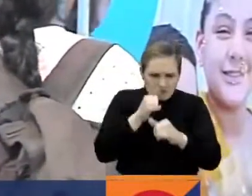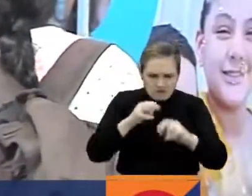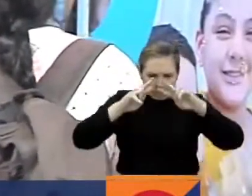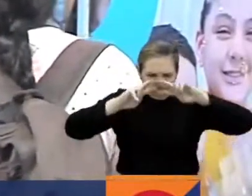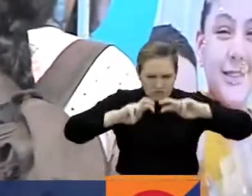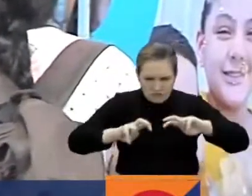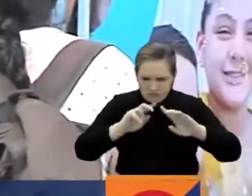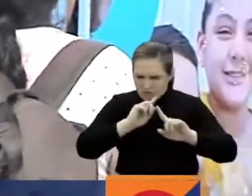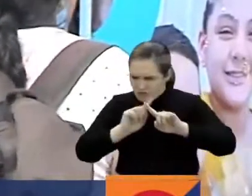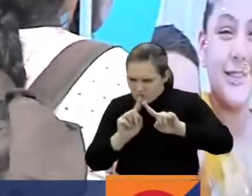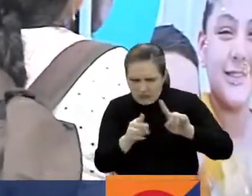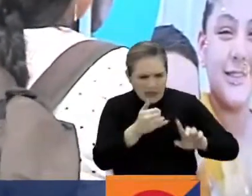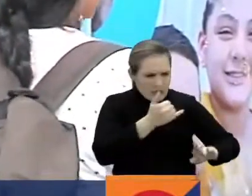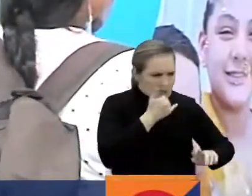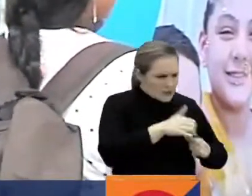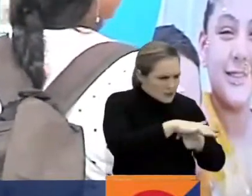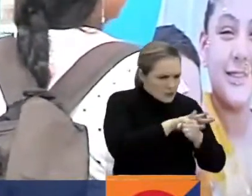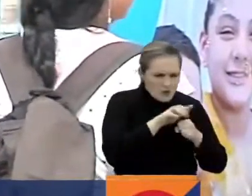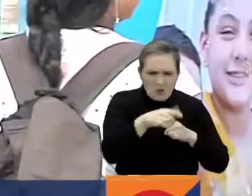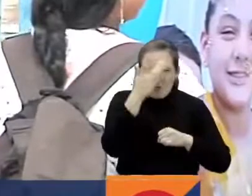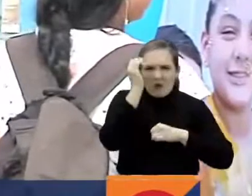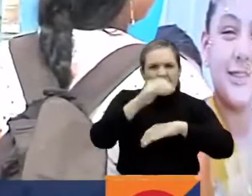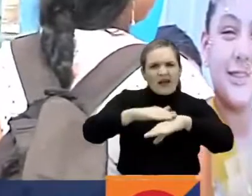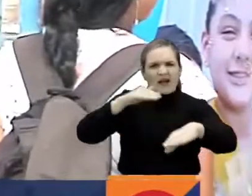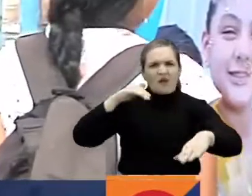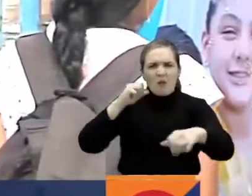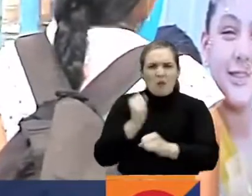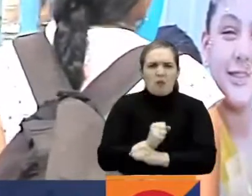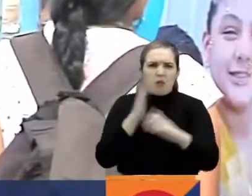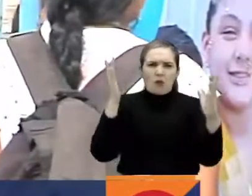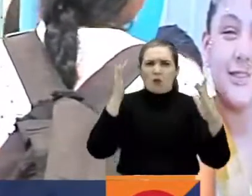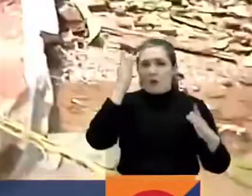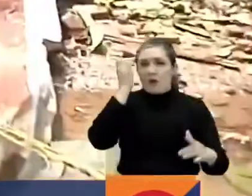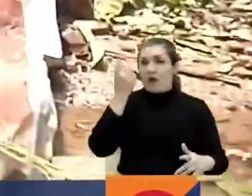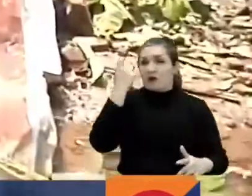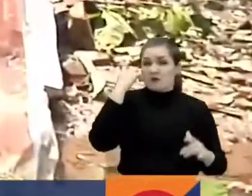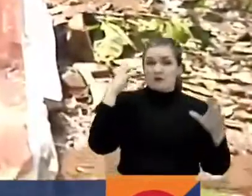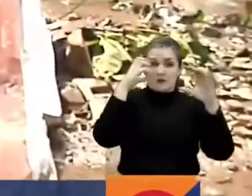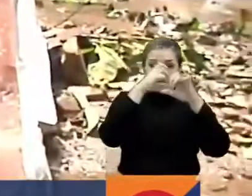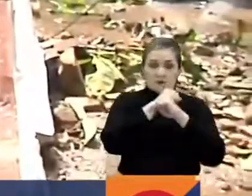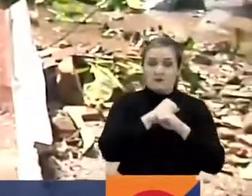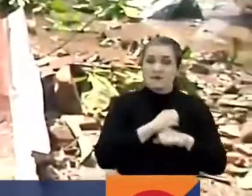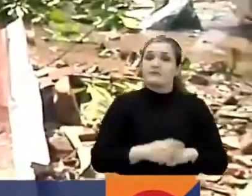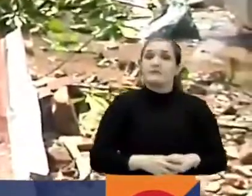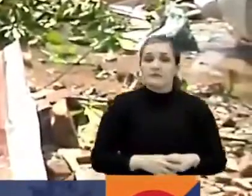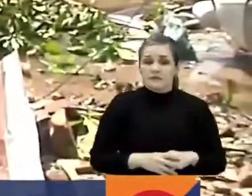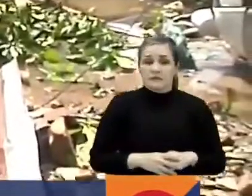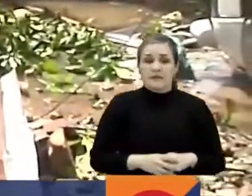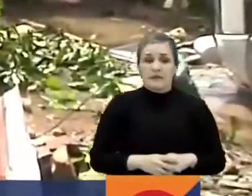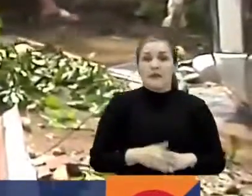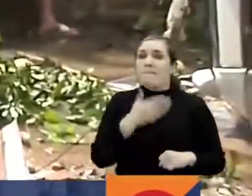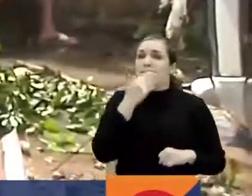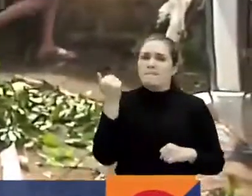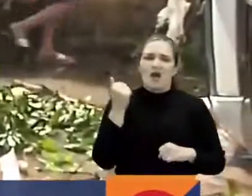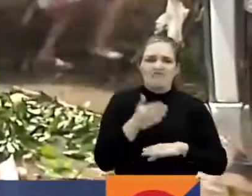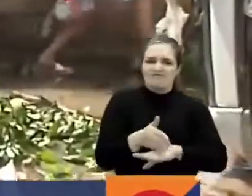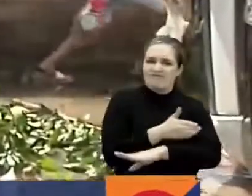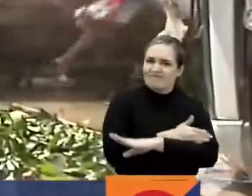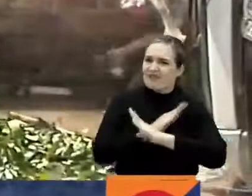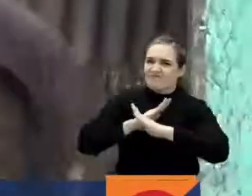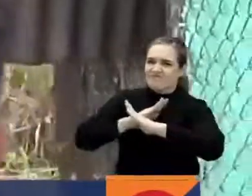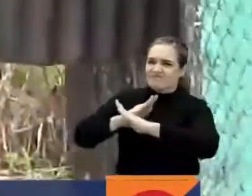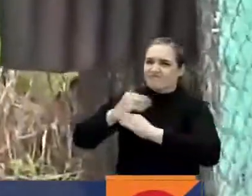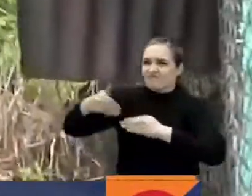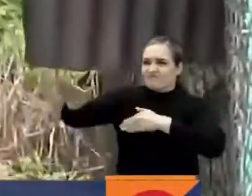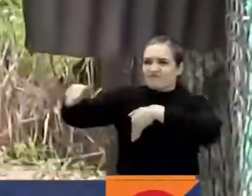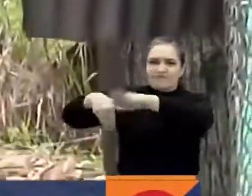las posibles causas que generaron esta emergencia la noche anterior. Como medida de prevención, las autoridades evacuaron